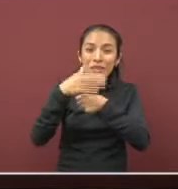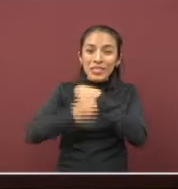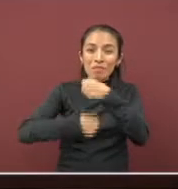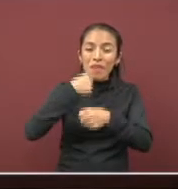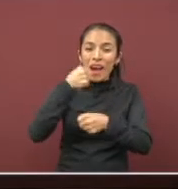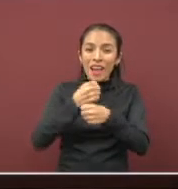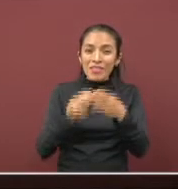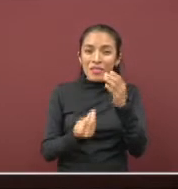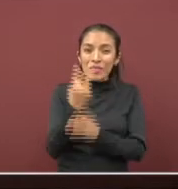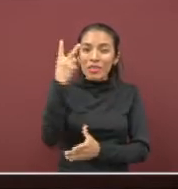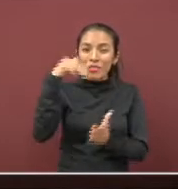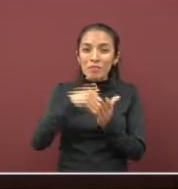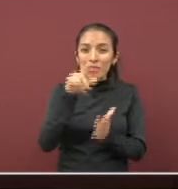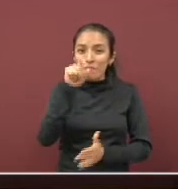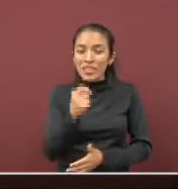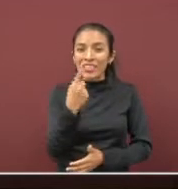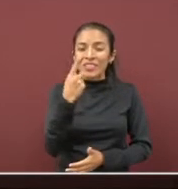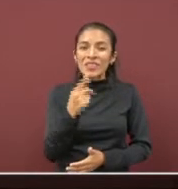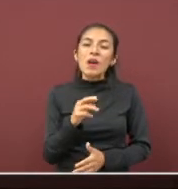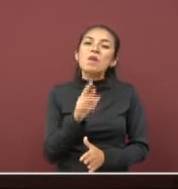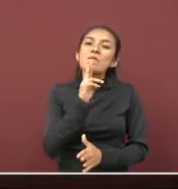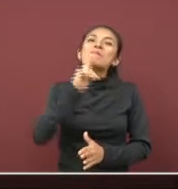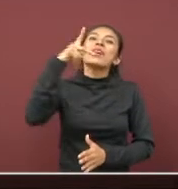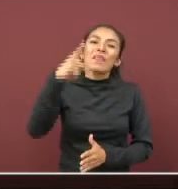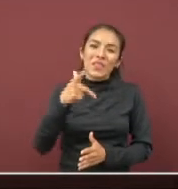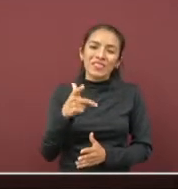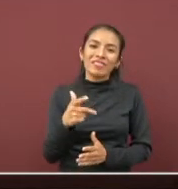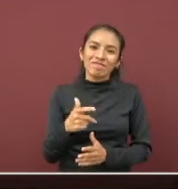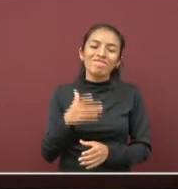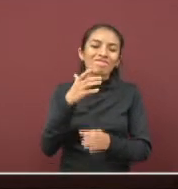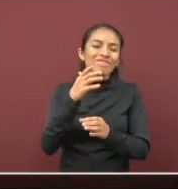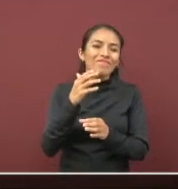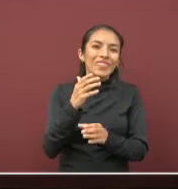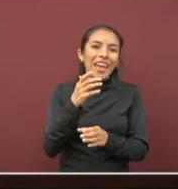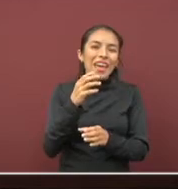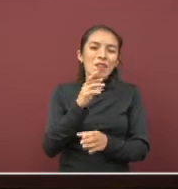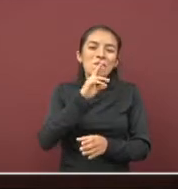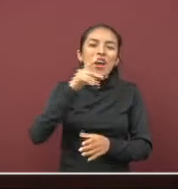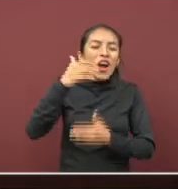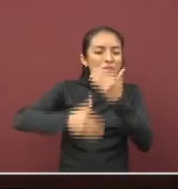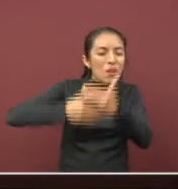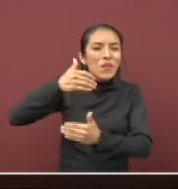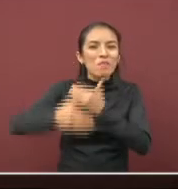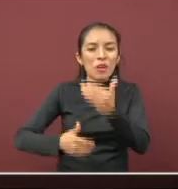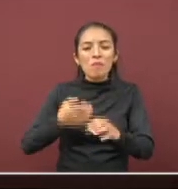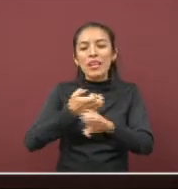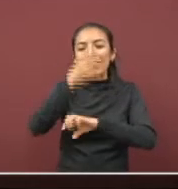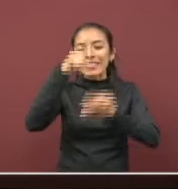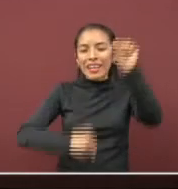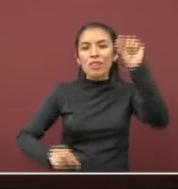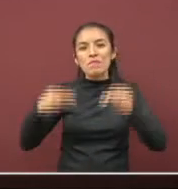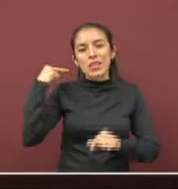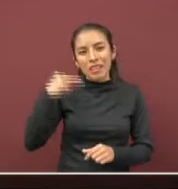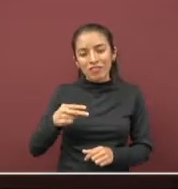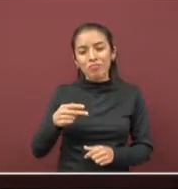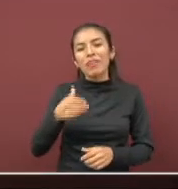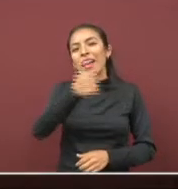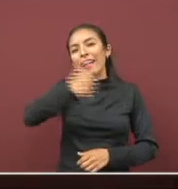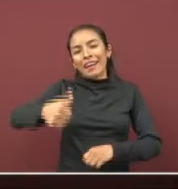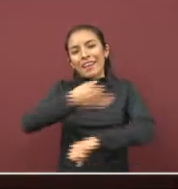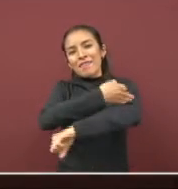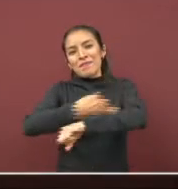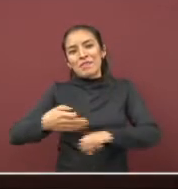2021 y que cosas buenas vengan para nuestro queridísimo estado y nuestras romo y respetables familias